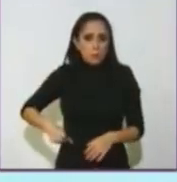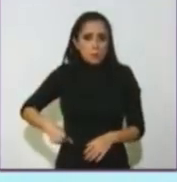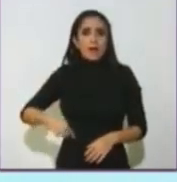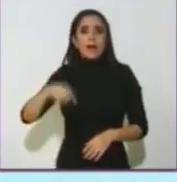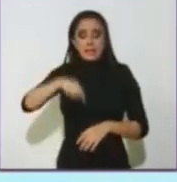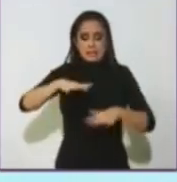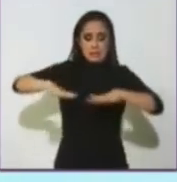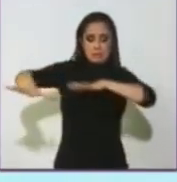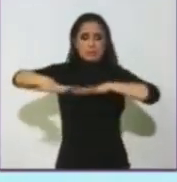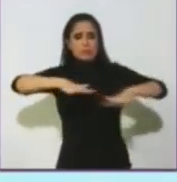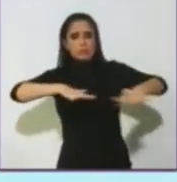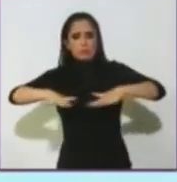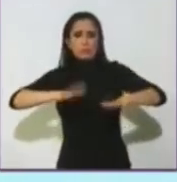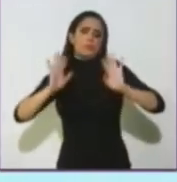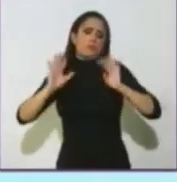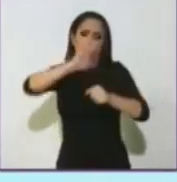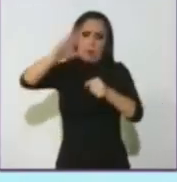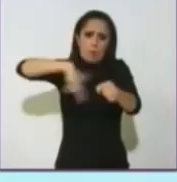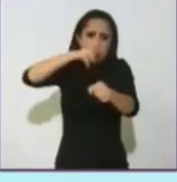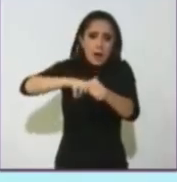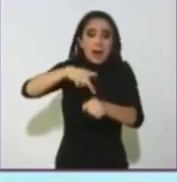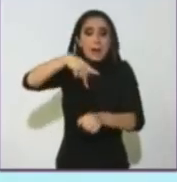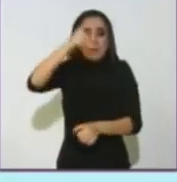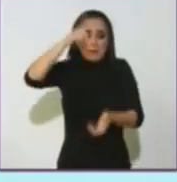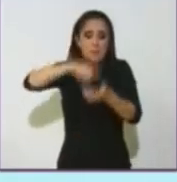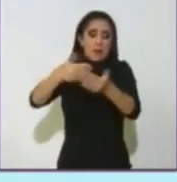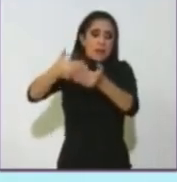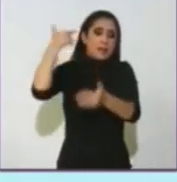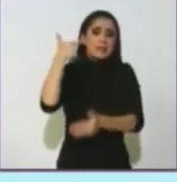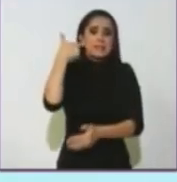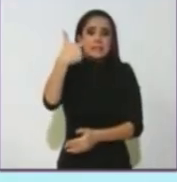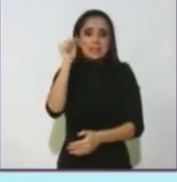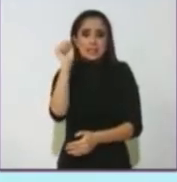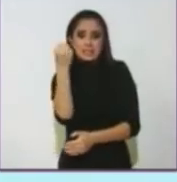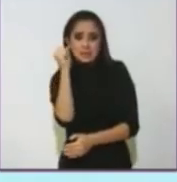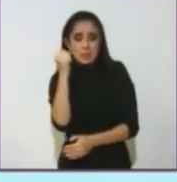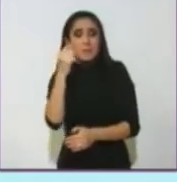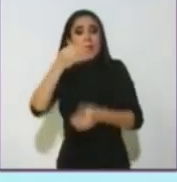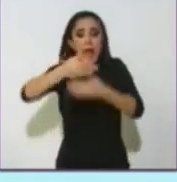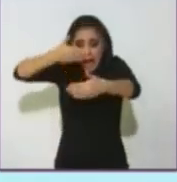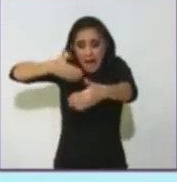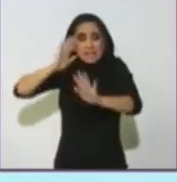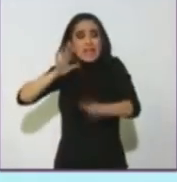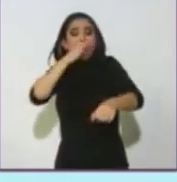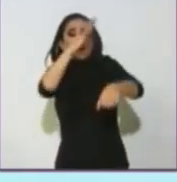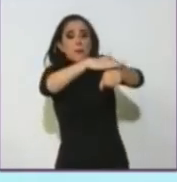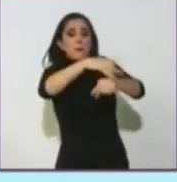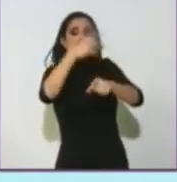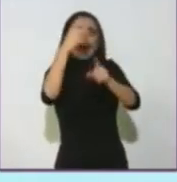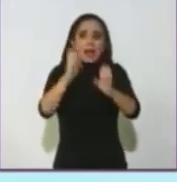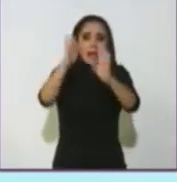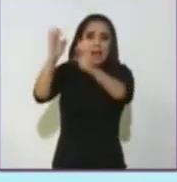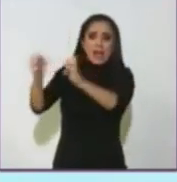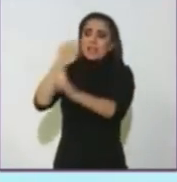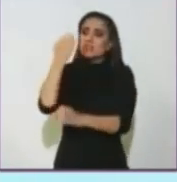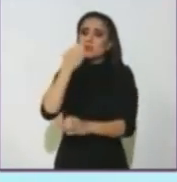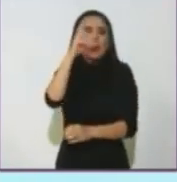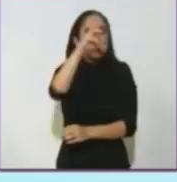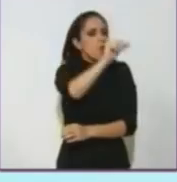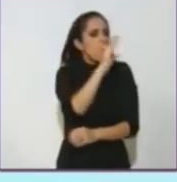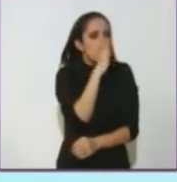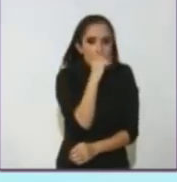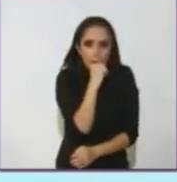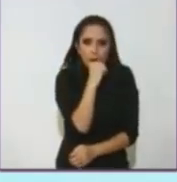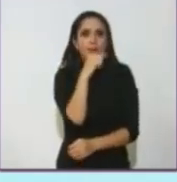de que habiéndose presentado un primer sismo el 7 de septiembre habiendo sido advertida de que estos dos colegios ya no podían funcionar no